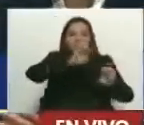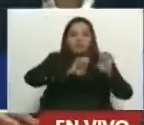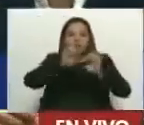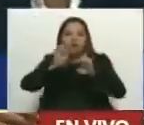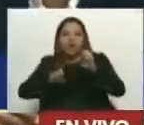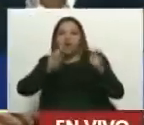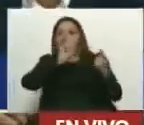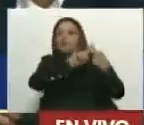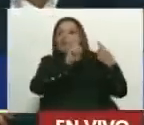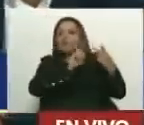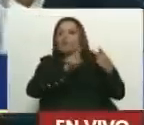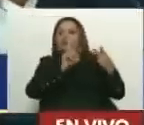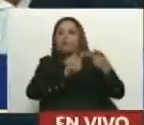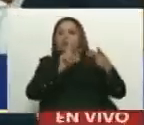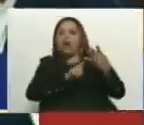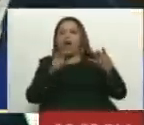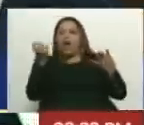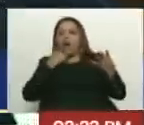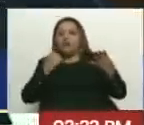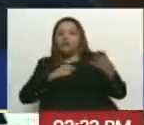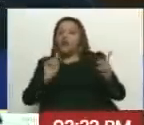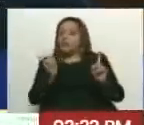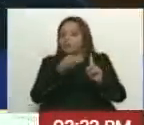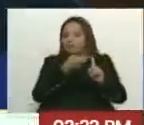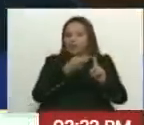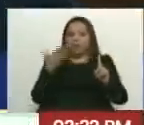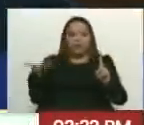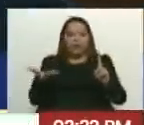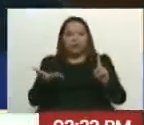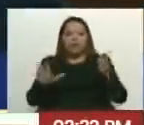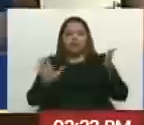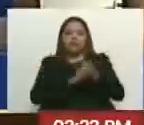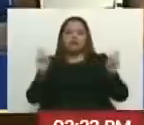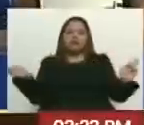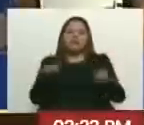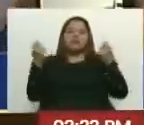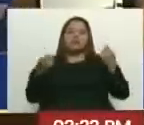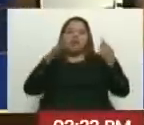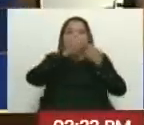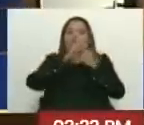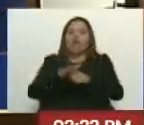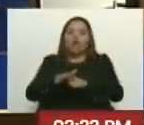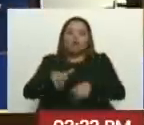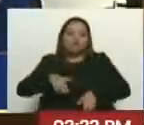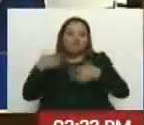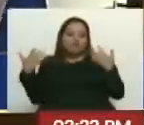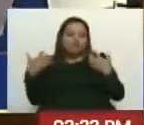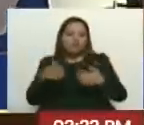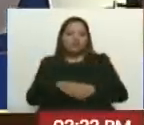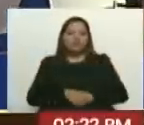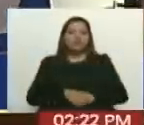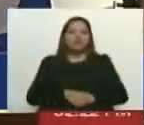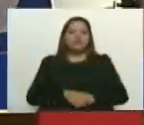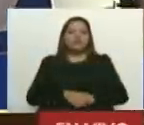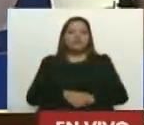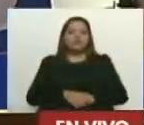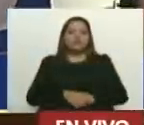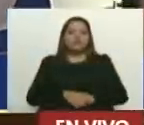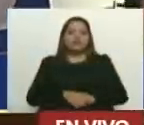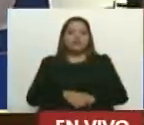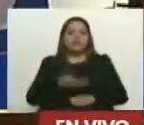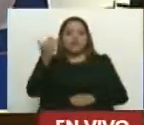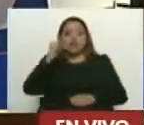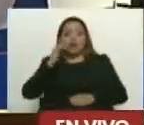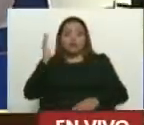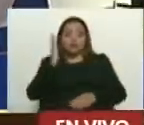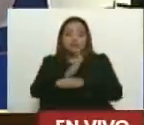delitos, obviamente, a precalificar, y el primero es de promoción o incitación al odio, sin duda. Previsto y sancionado en el